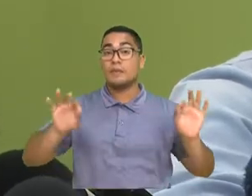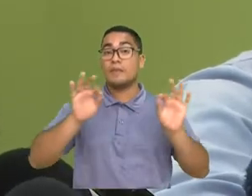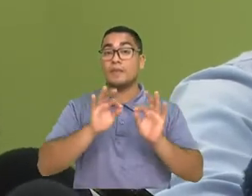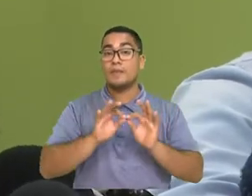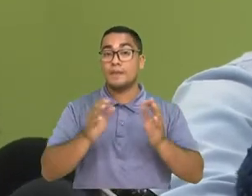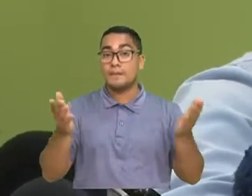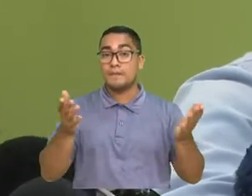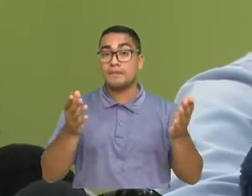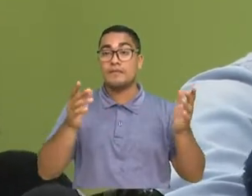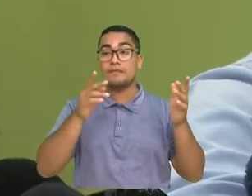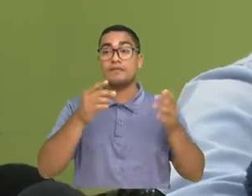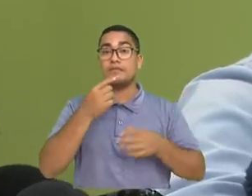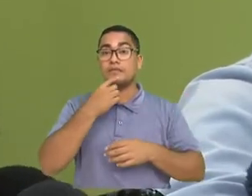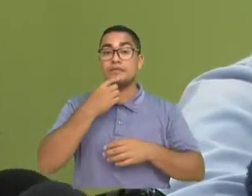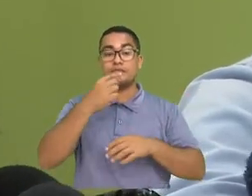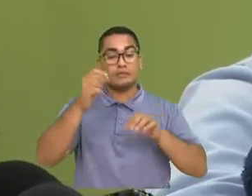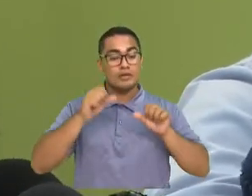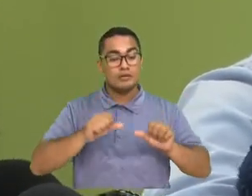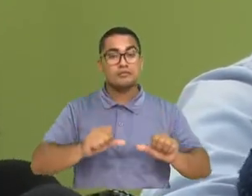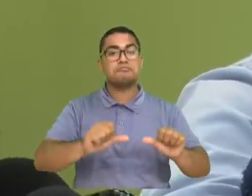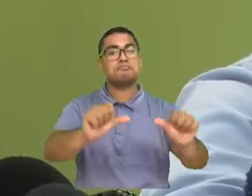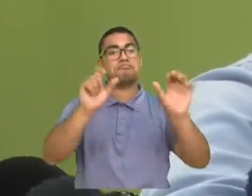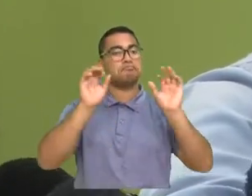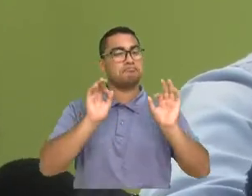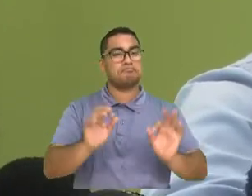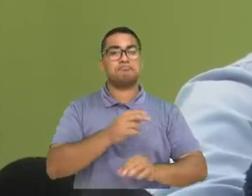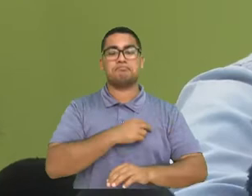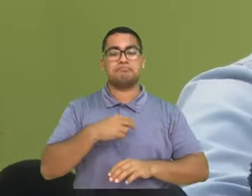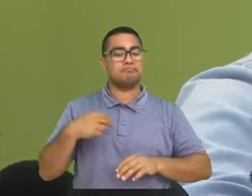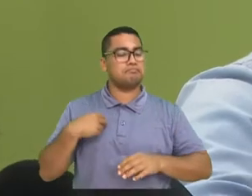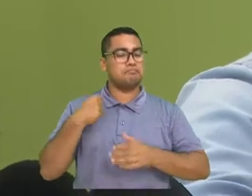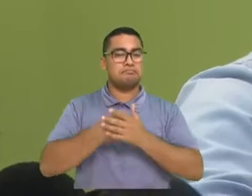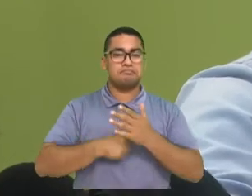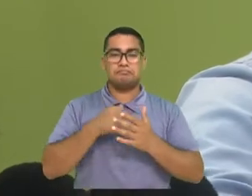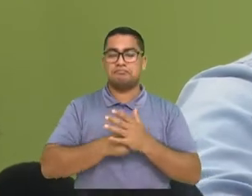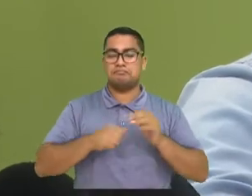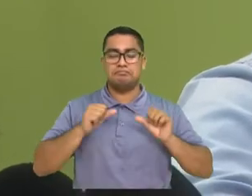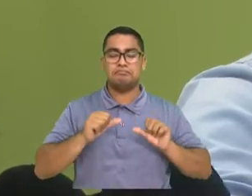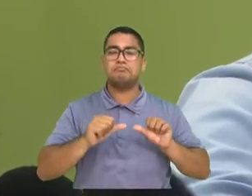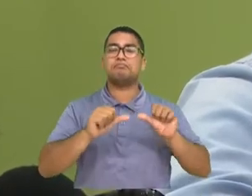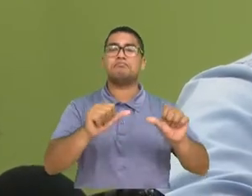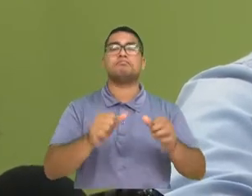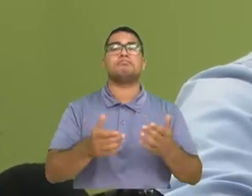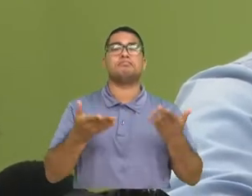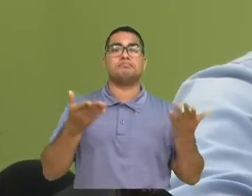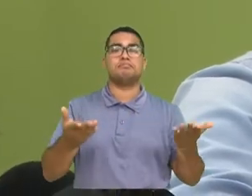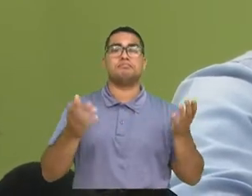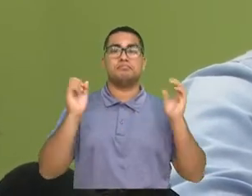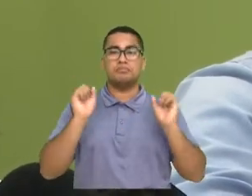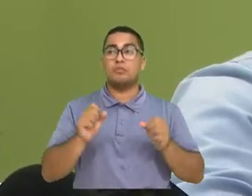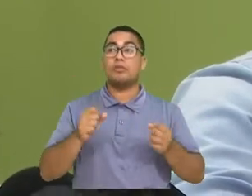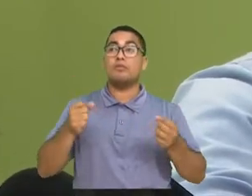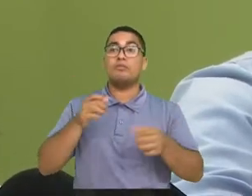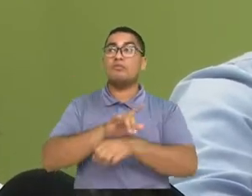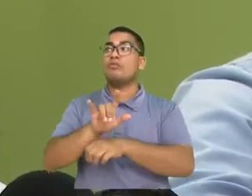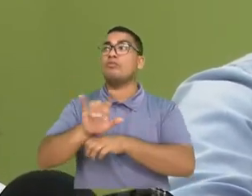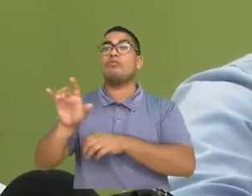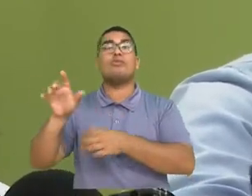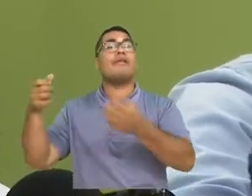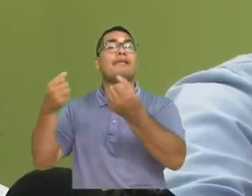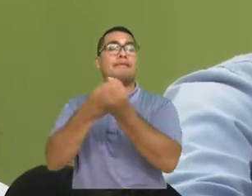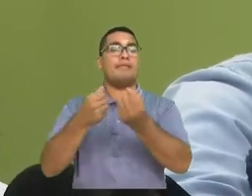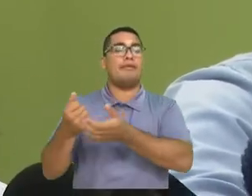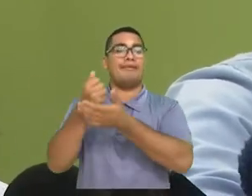a seguir haciendo, ¿no?, todos los esfuerzos para conseguir más apoyo,